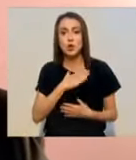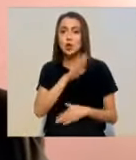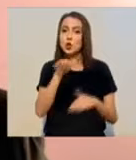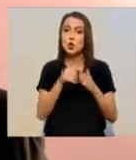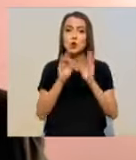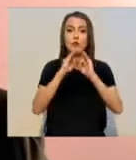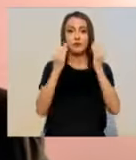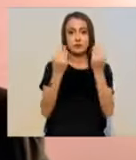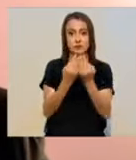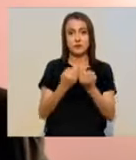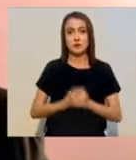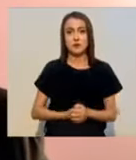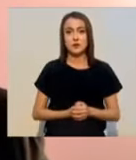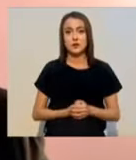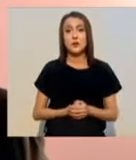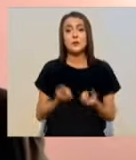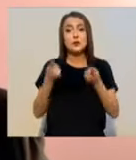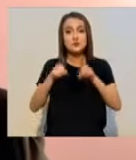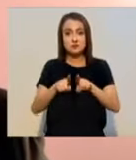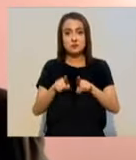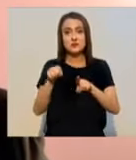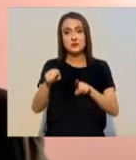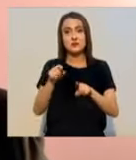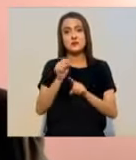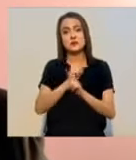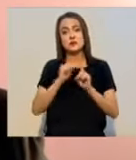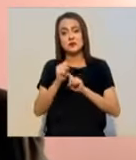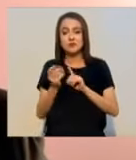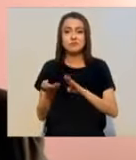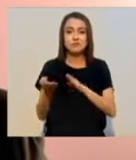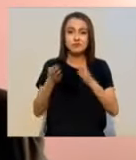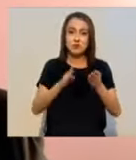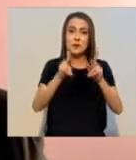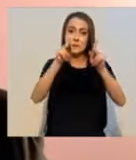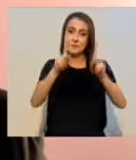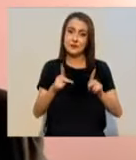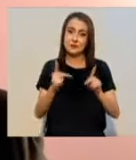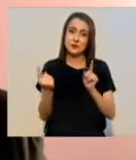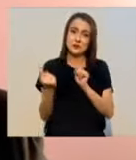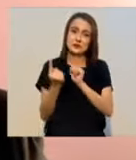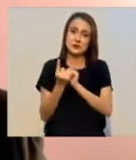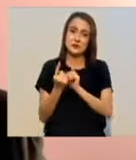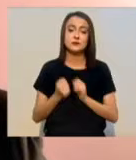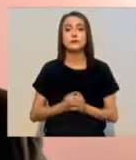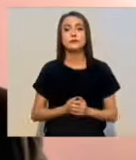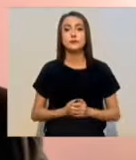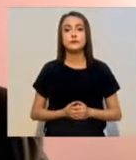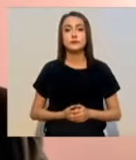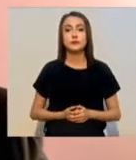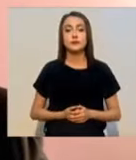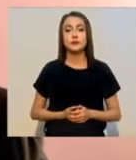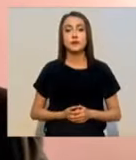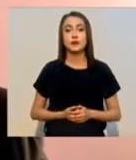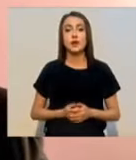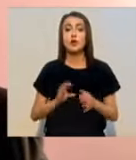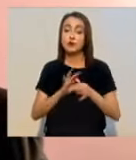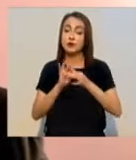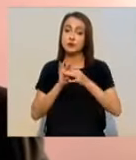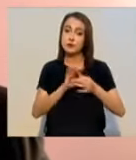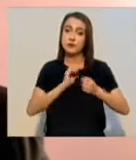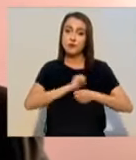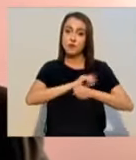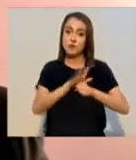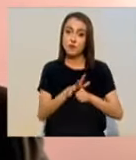a todos los familiares que han pasado por un fallecimiento de una persona cercana, de una persona llegada relacionada con